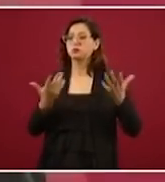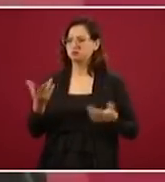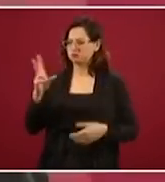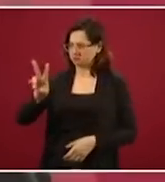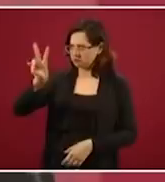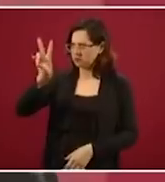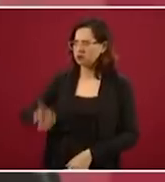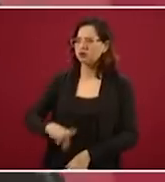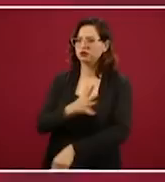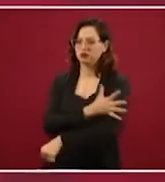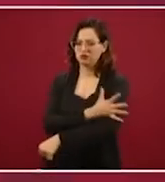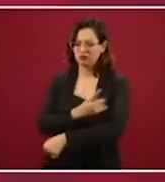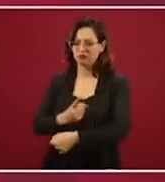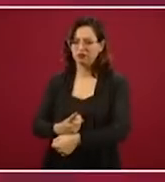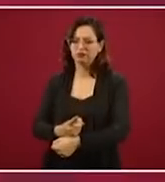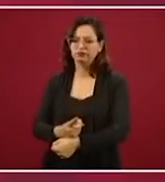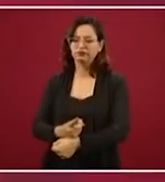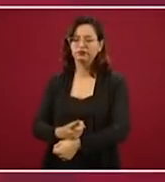verdad,